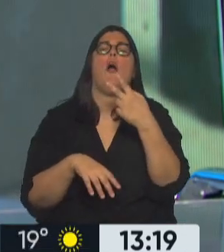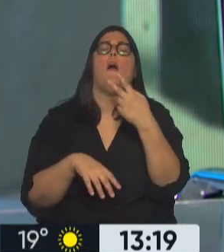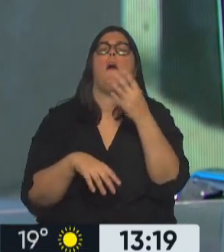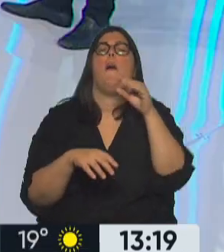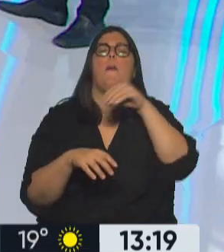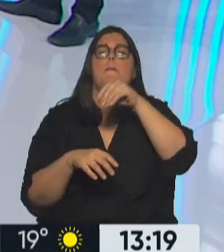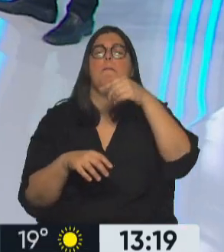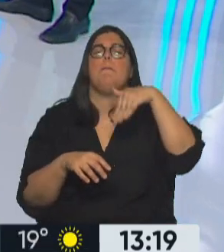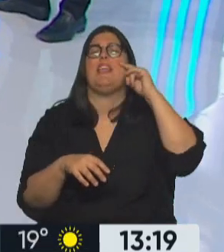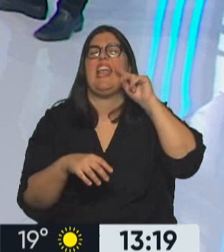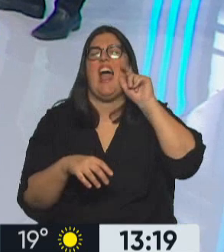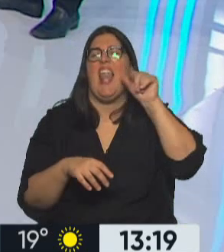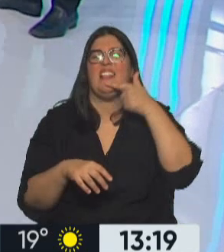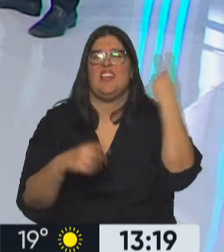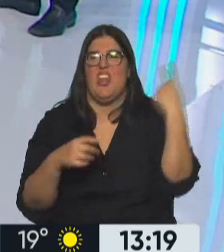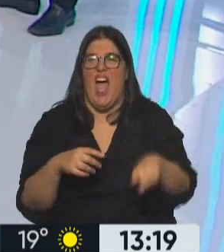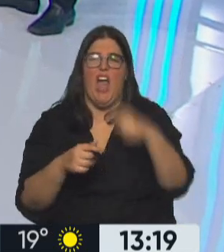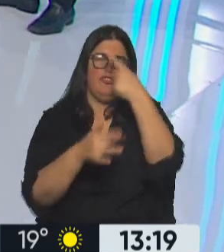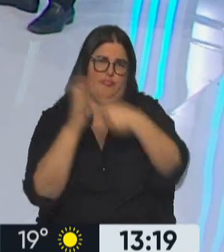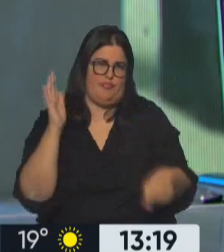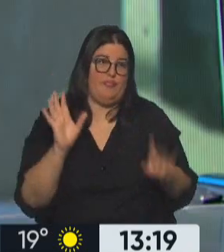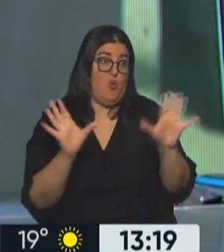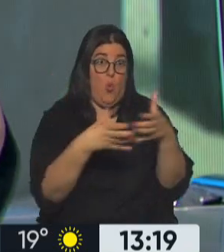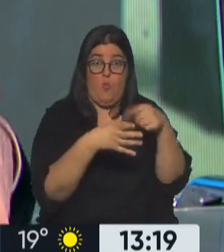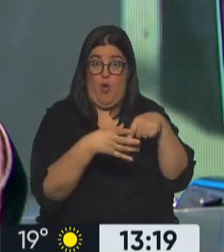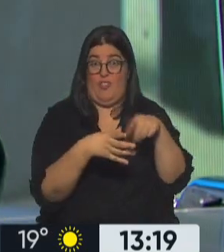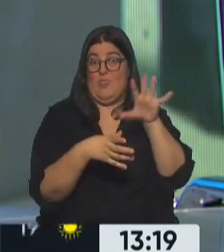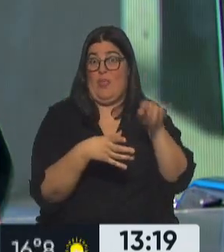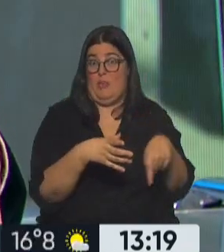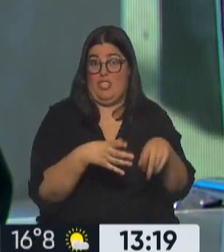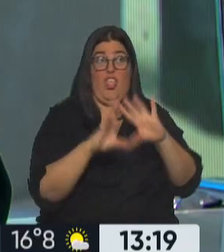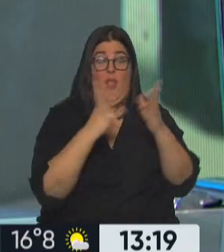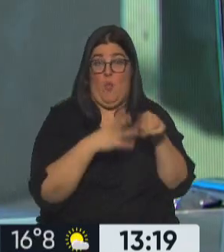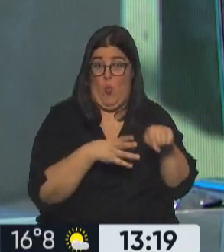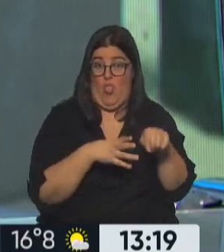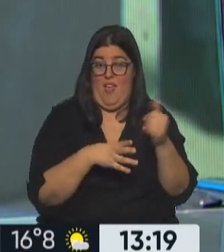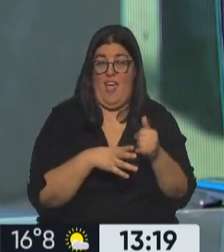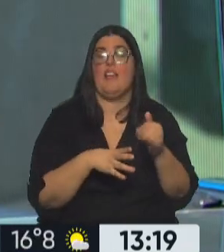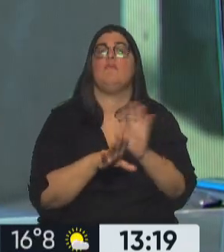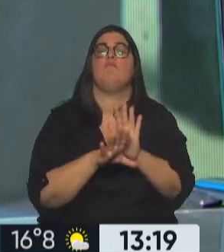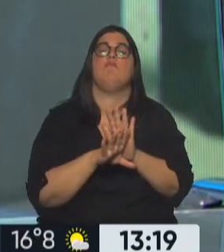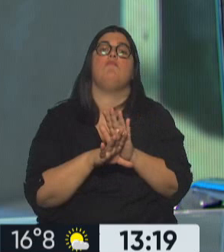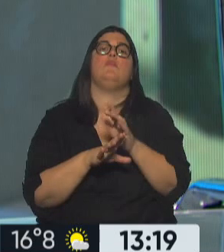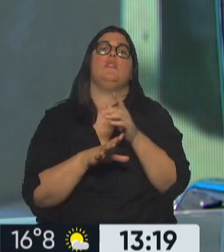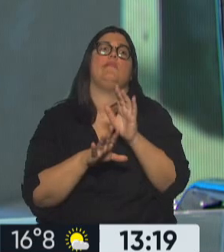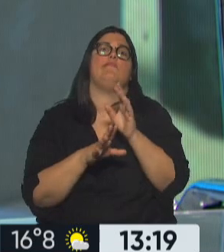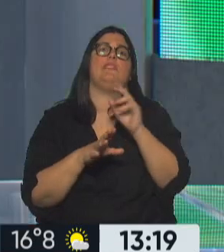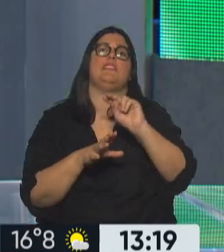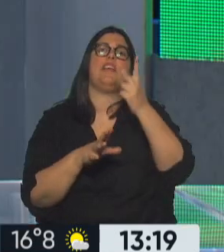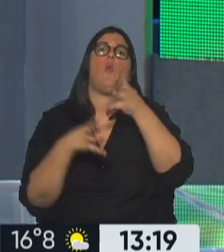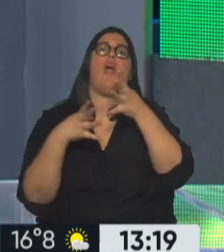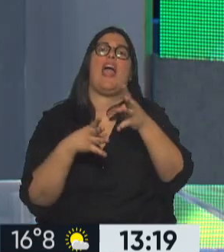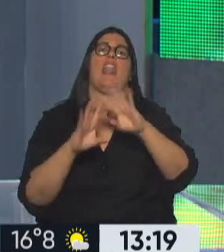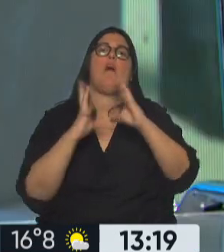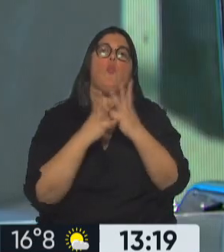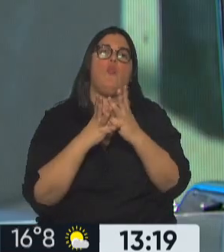esa construcción que tiene que ver con una preferencia, tiene que ver también con un orden post-Segunda Guerra Mundial en la cual el dólar se constituyó como